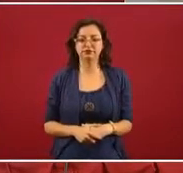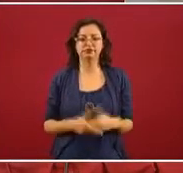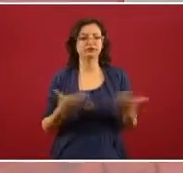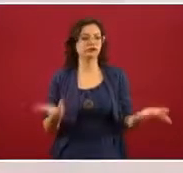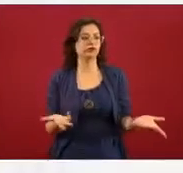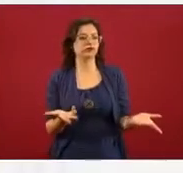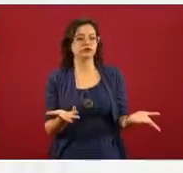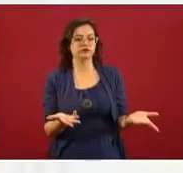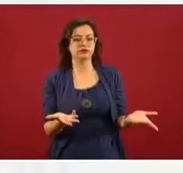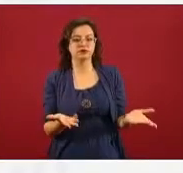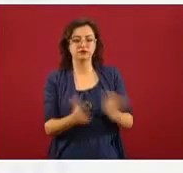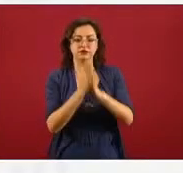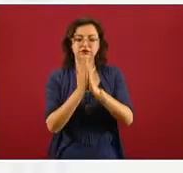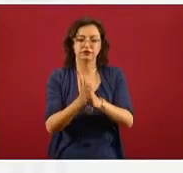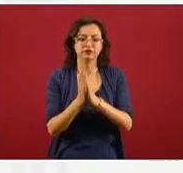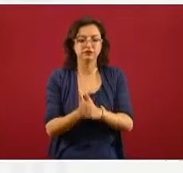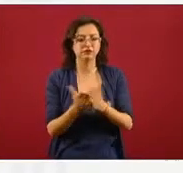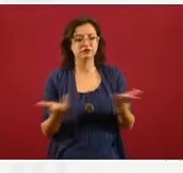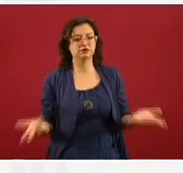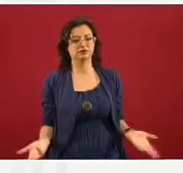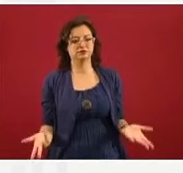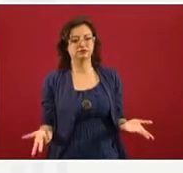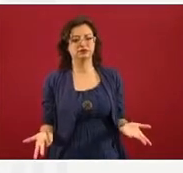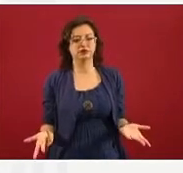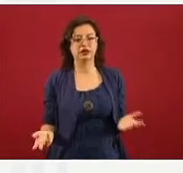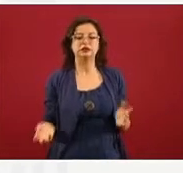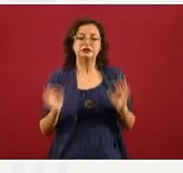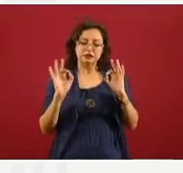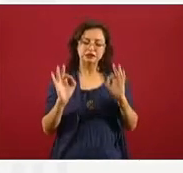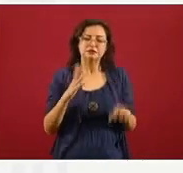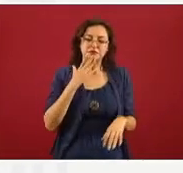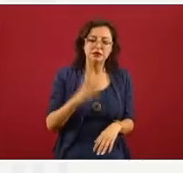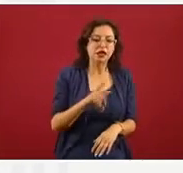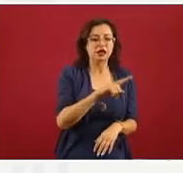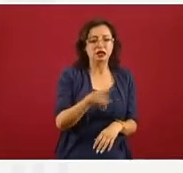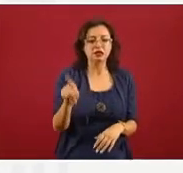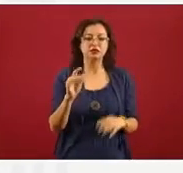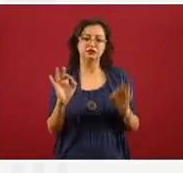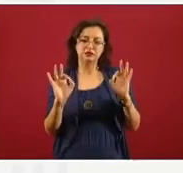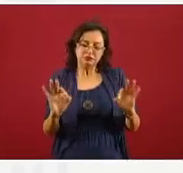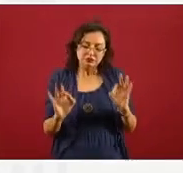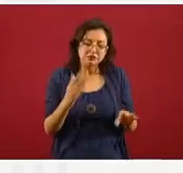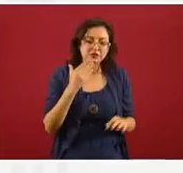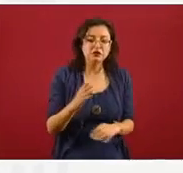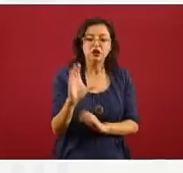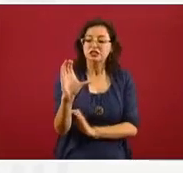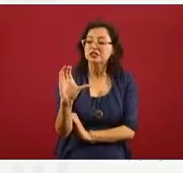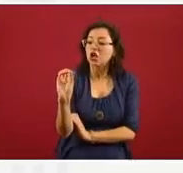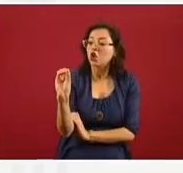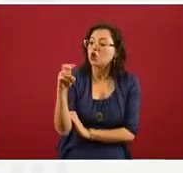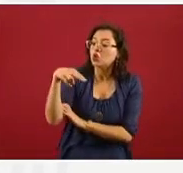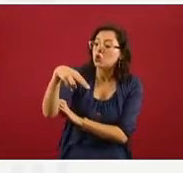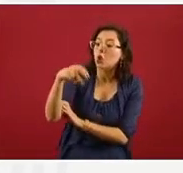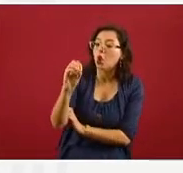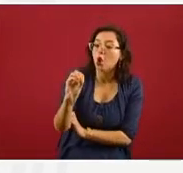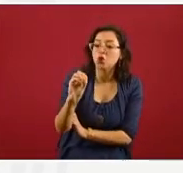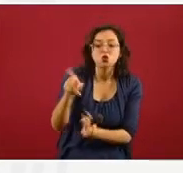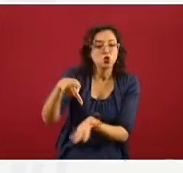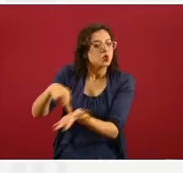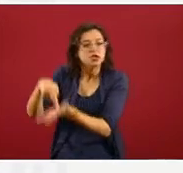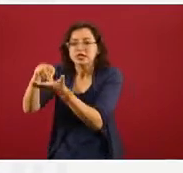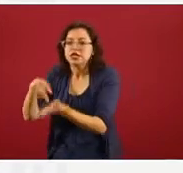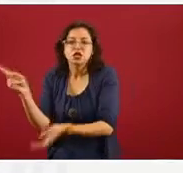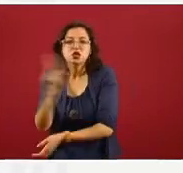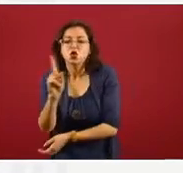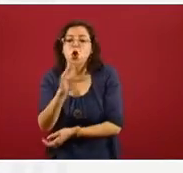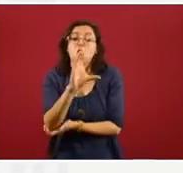Por favor, lean completo. Está bien que no escriben con una caligrafía perfecta, pero dice cono de huevo, no kilo de